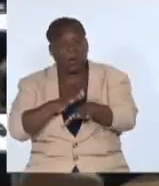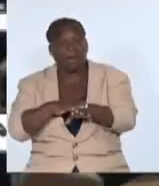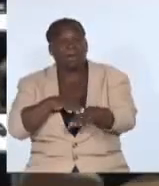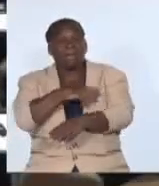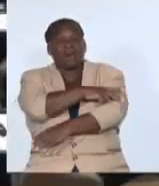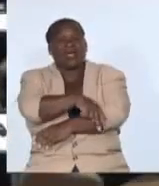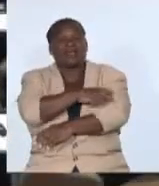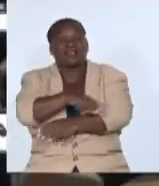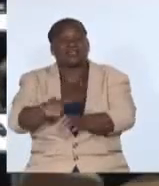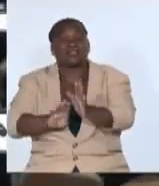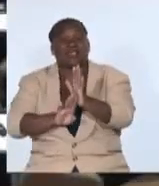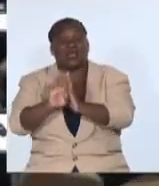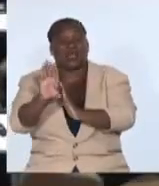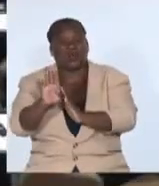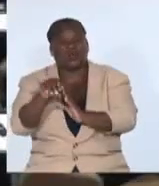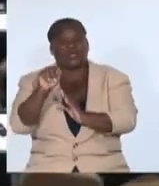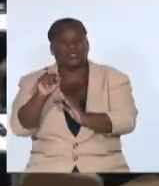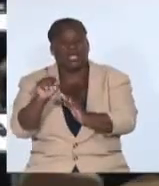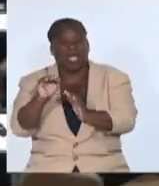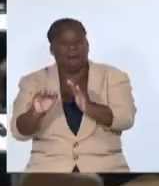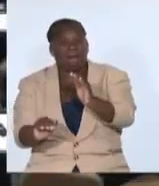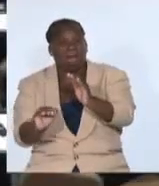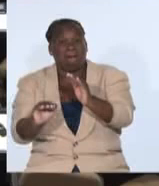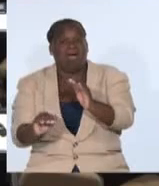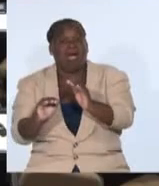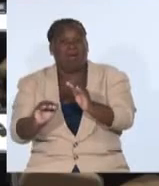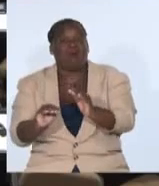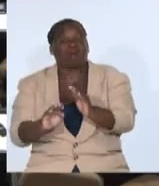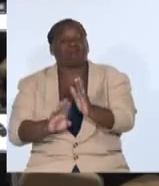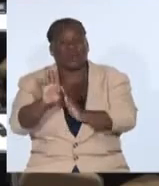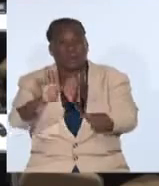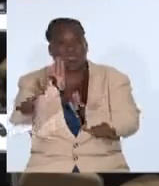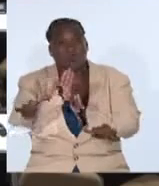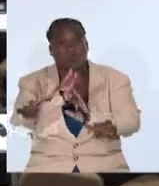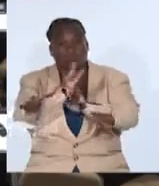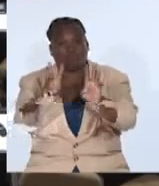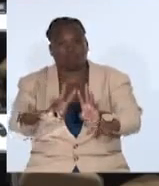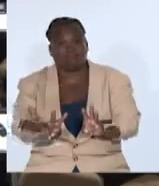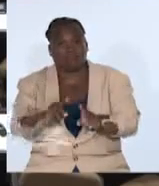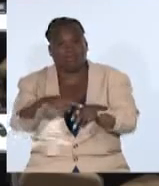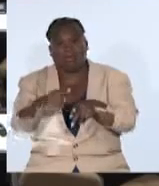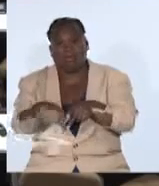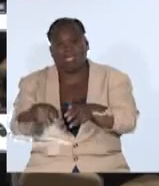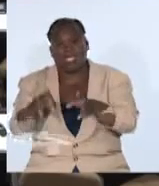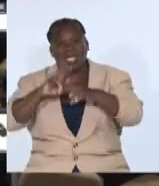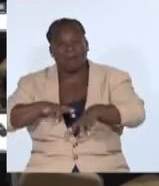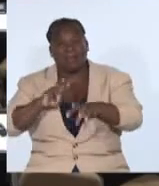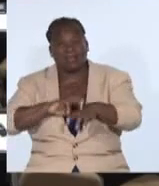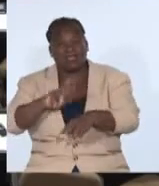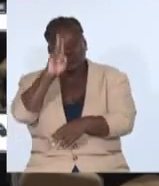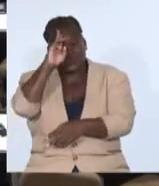se ubiquen en los eslabones más bajos de las cadenas globales de valor y sus investigaciones en salud alimentos